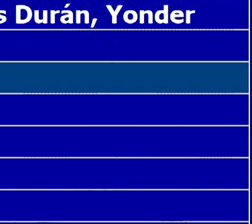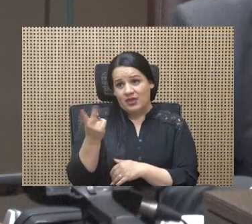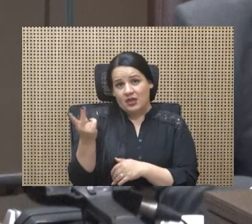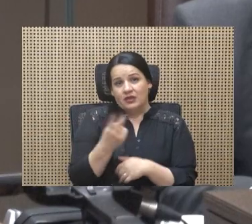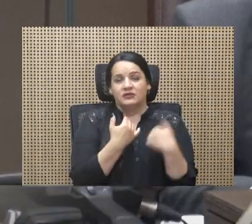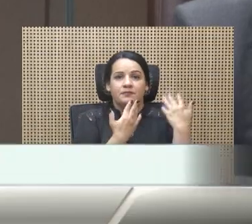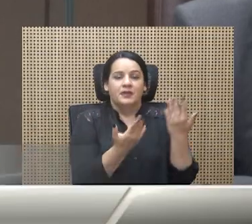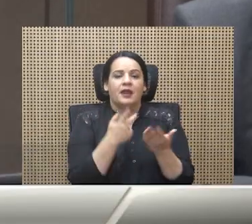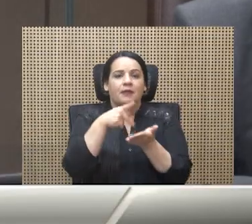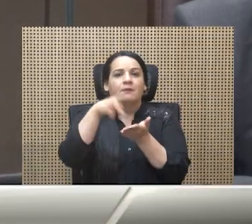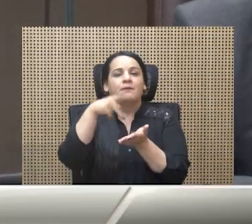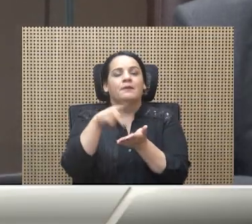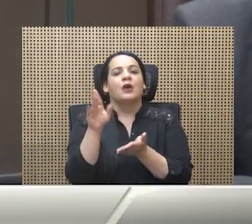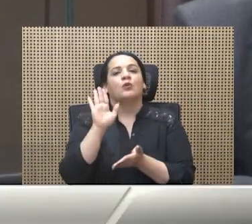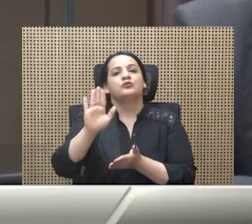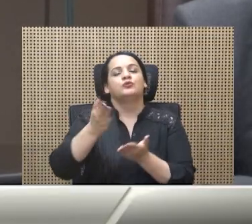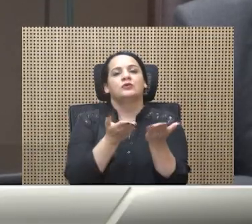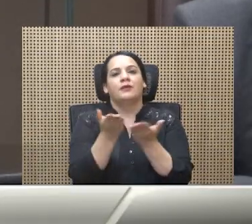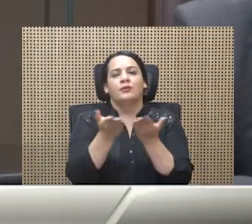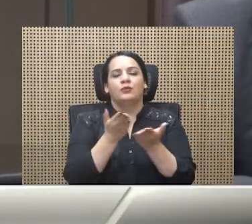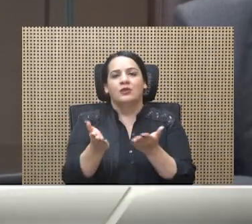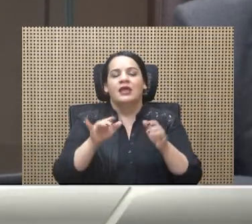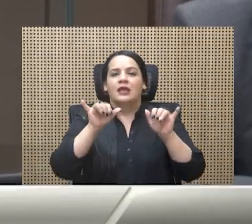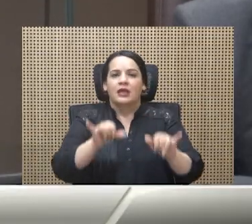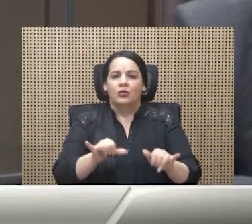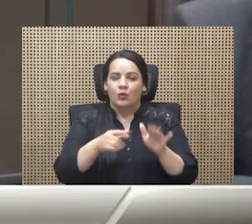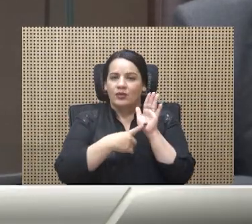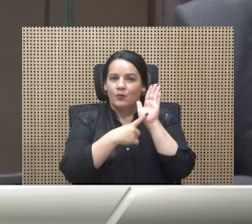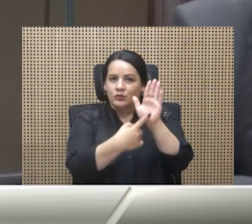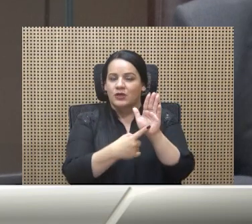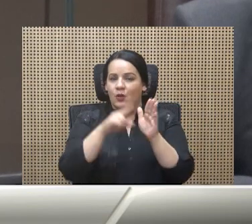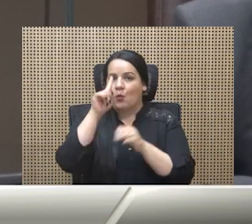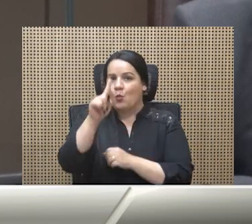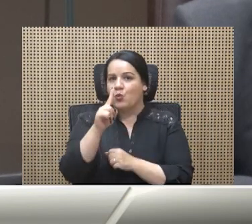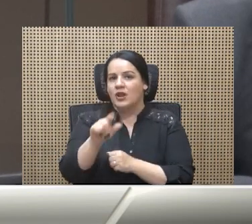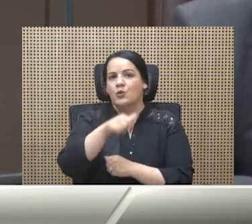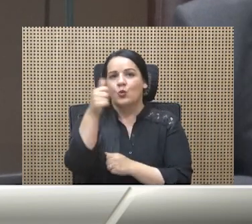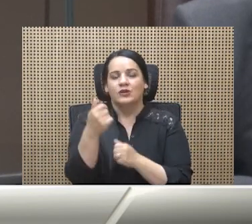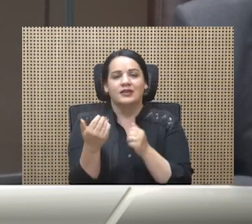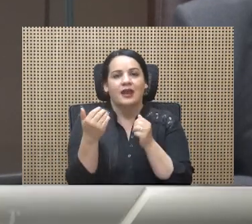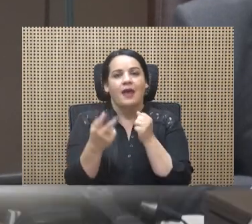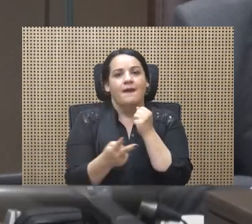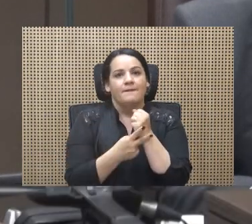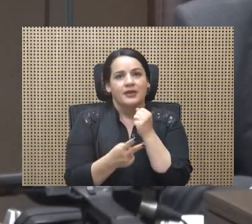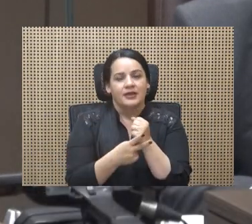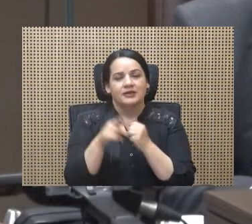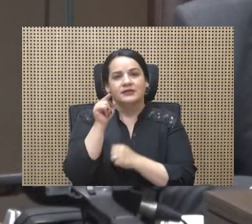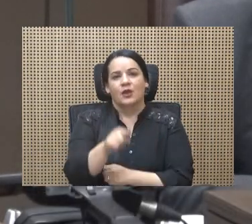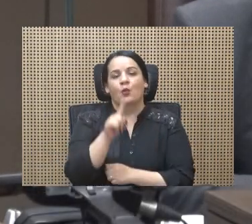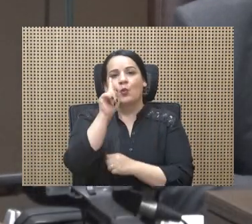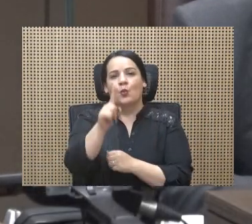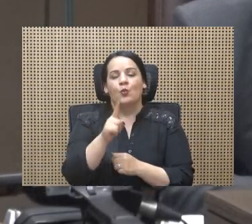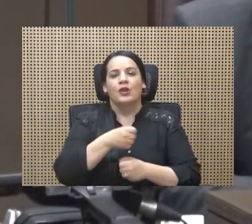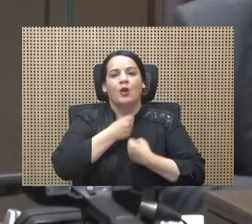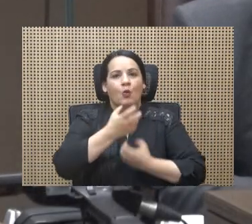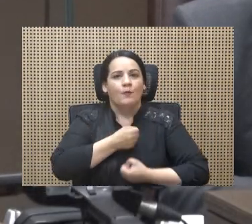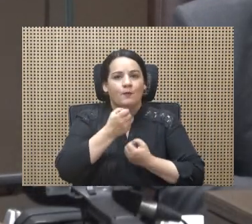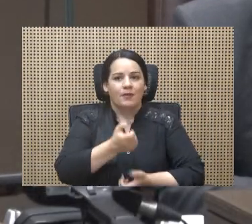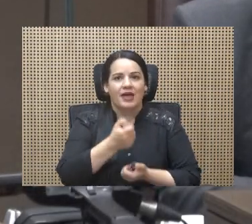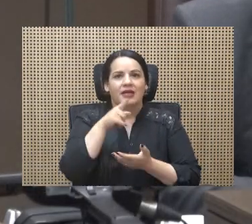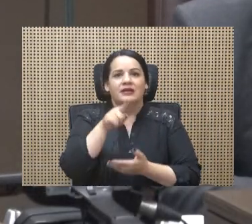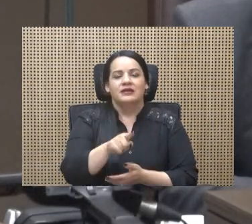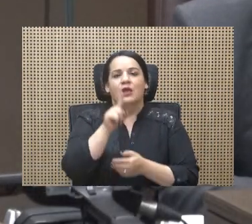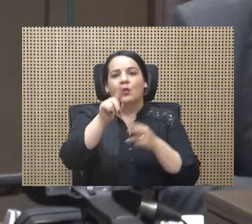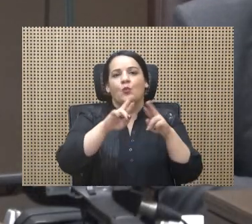debate quedó demostrado una y otra vez en una comparecencia y en otra en una